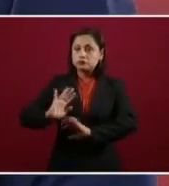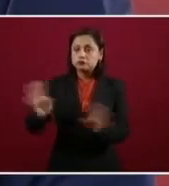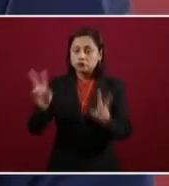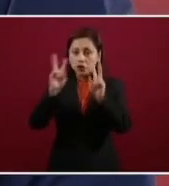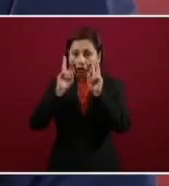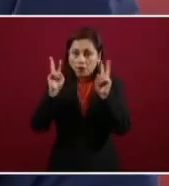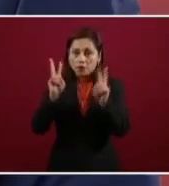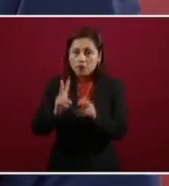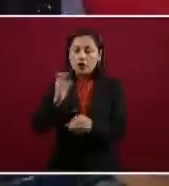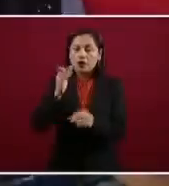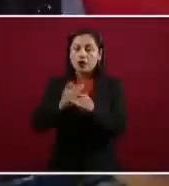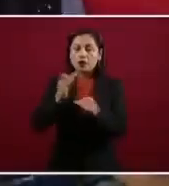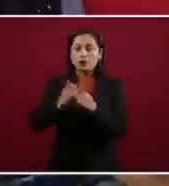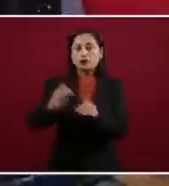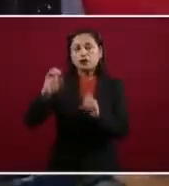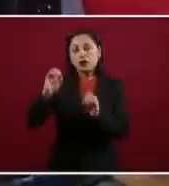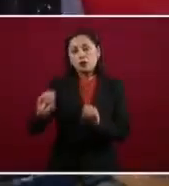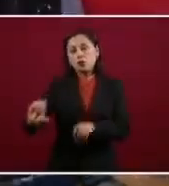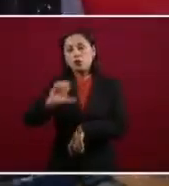y los subsecretarios